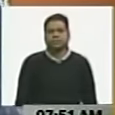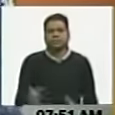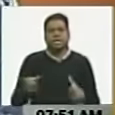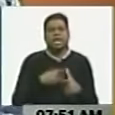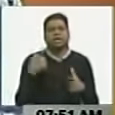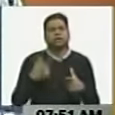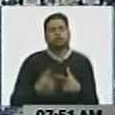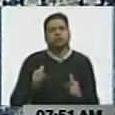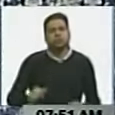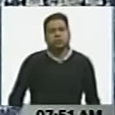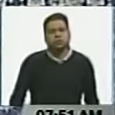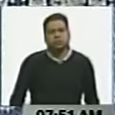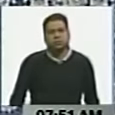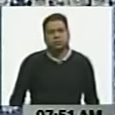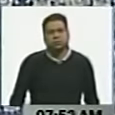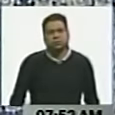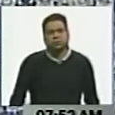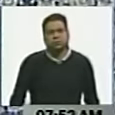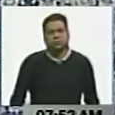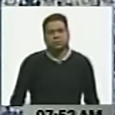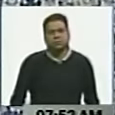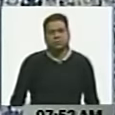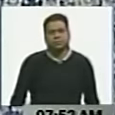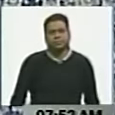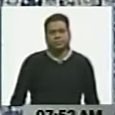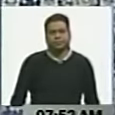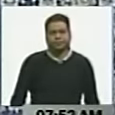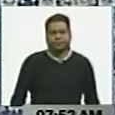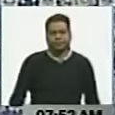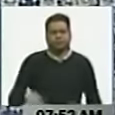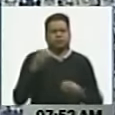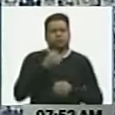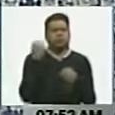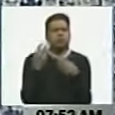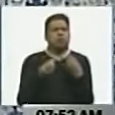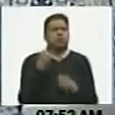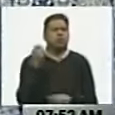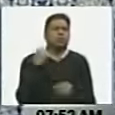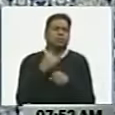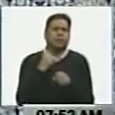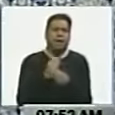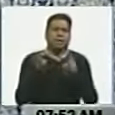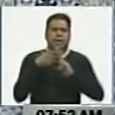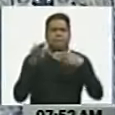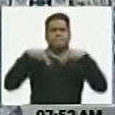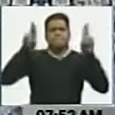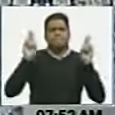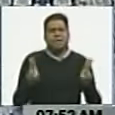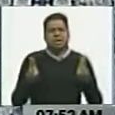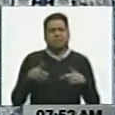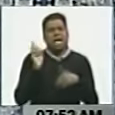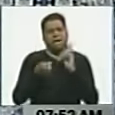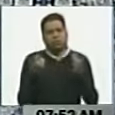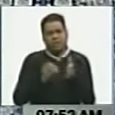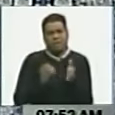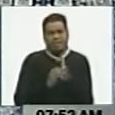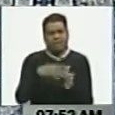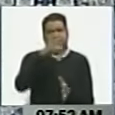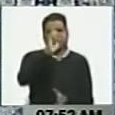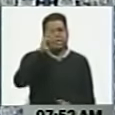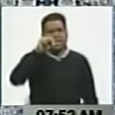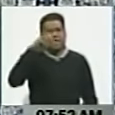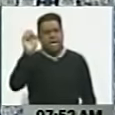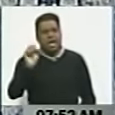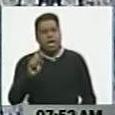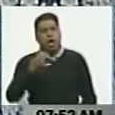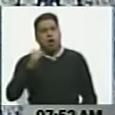acabó. Rectora, ¿cómo trabajar en democracia y en paz con un sector que a veces le funciona al CNE cuando ellos ganan y otras veces